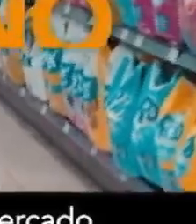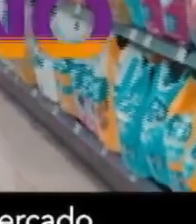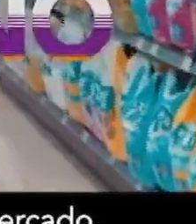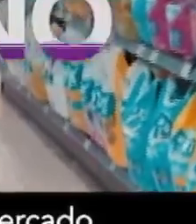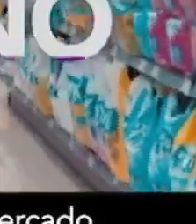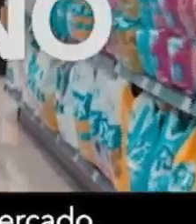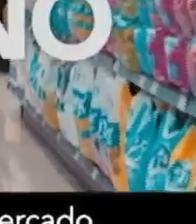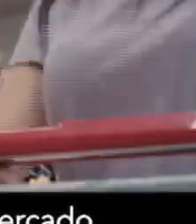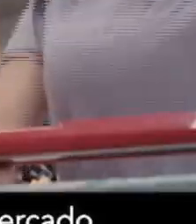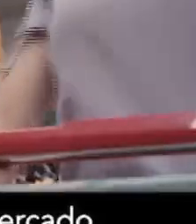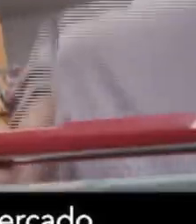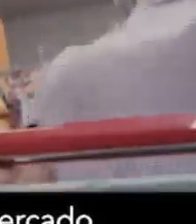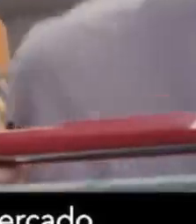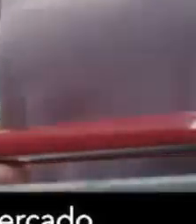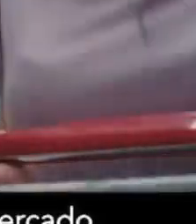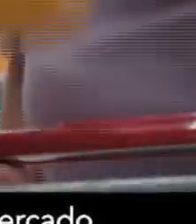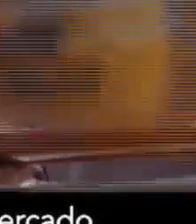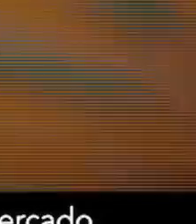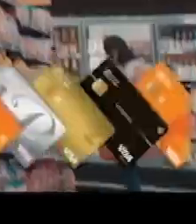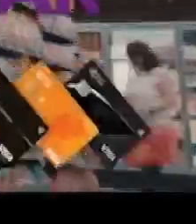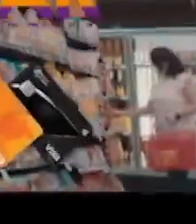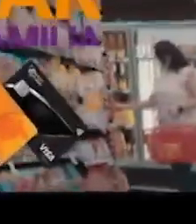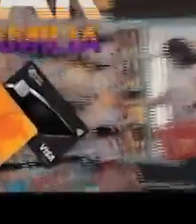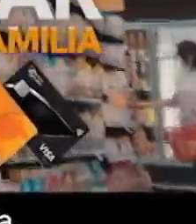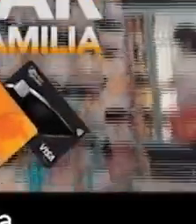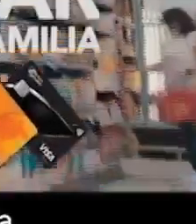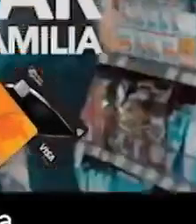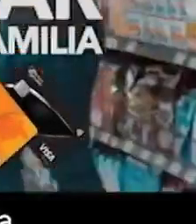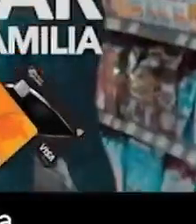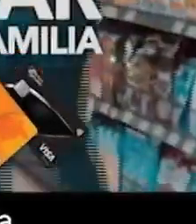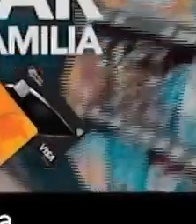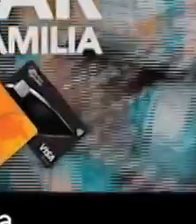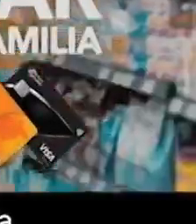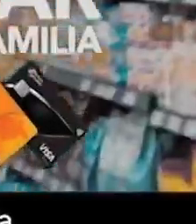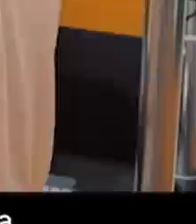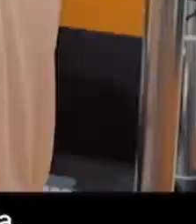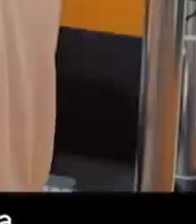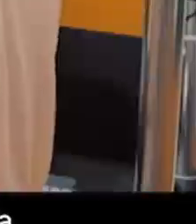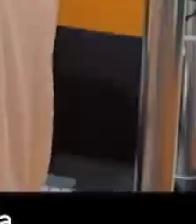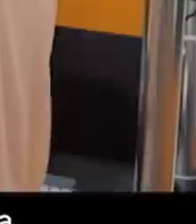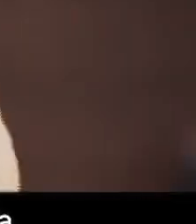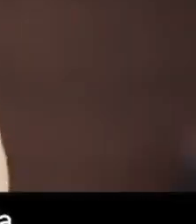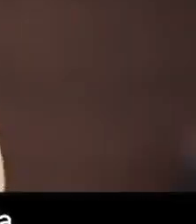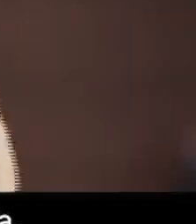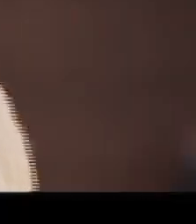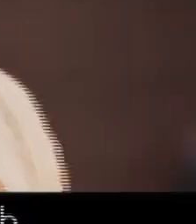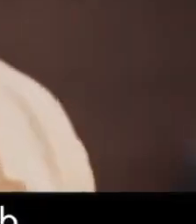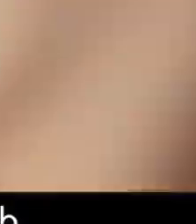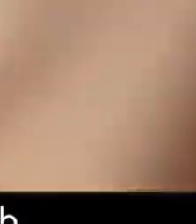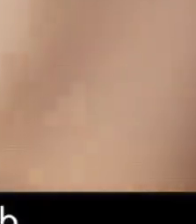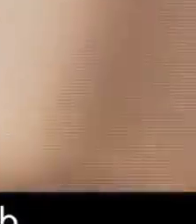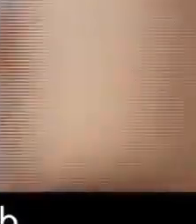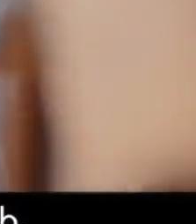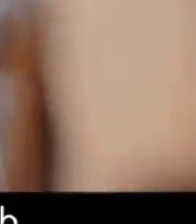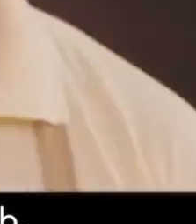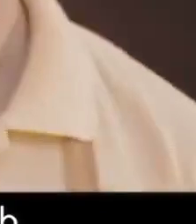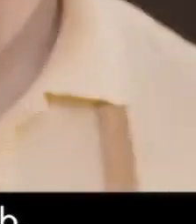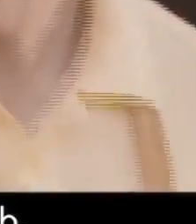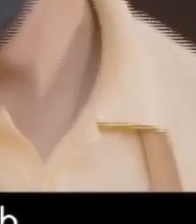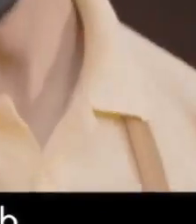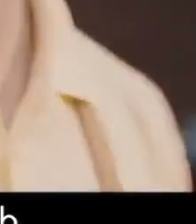que queda del año para compras en el supermercado. Nuestras tarjetas le dan bienestar a usted y su familia. Si no tiene